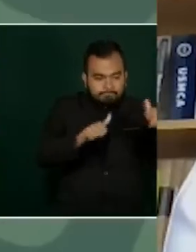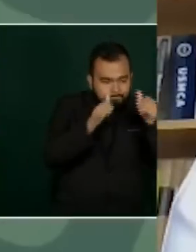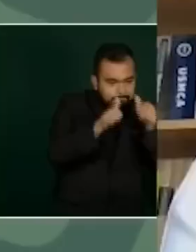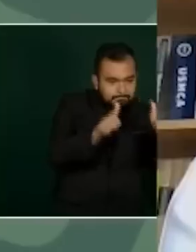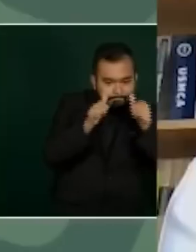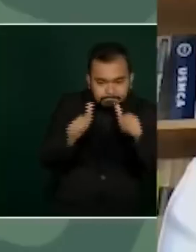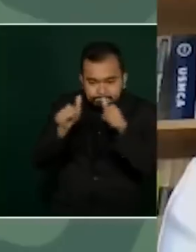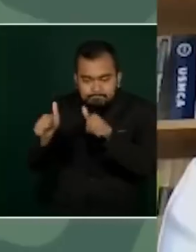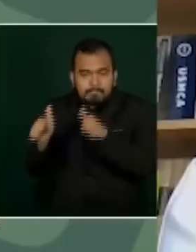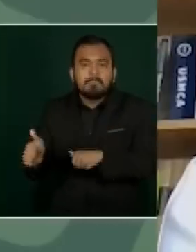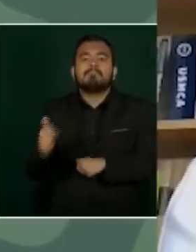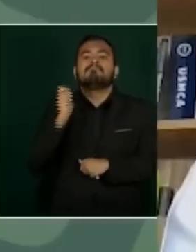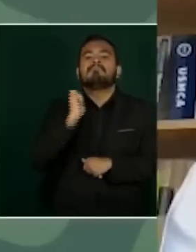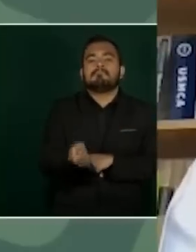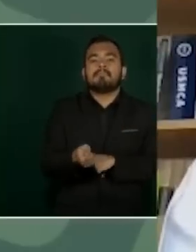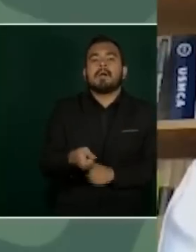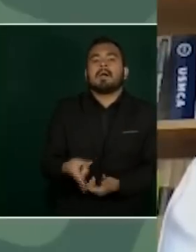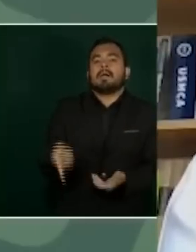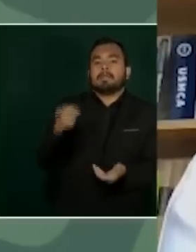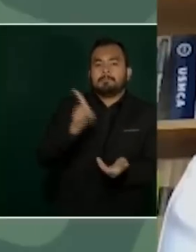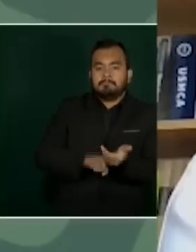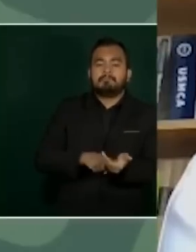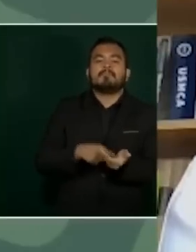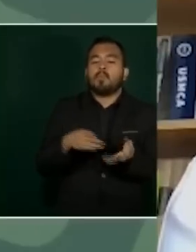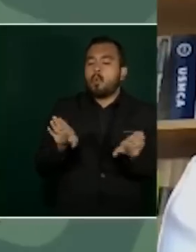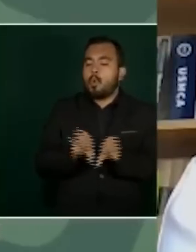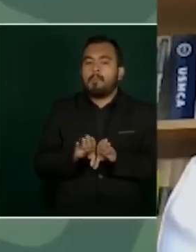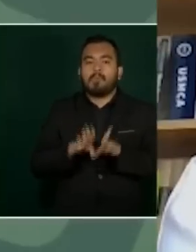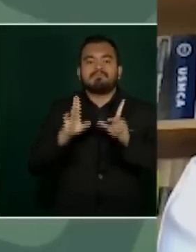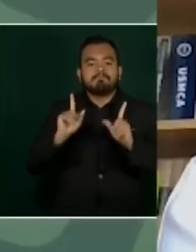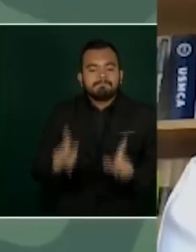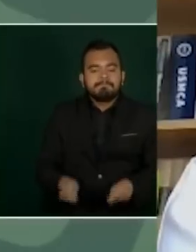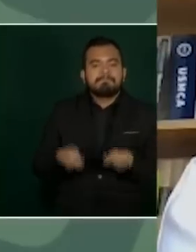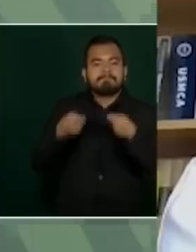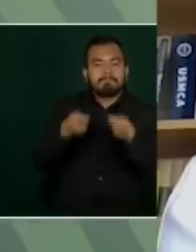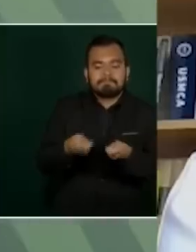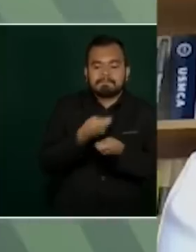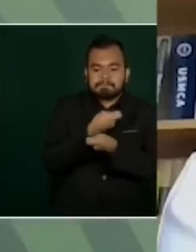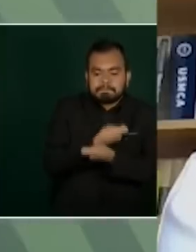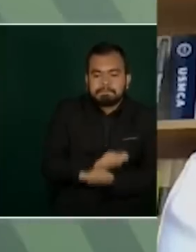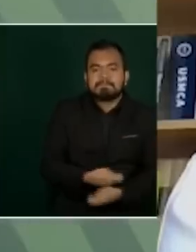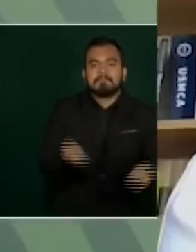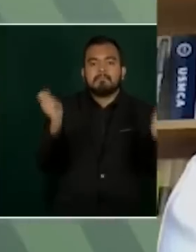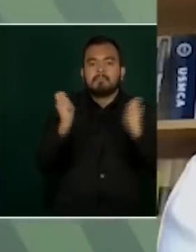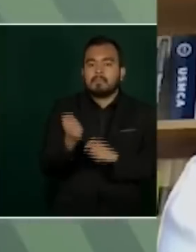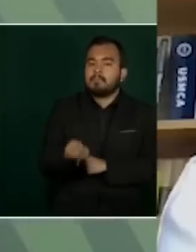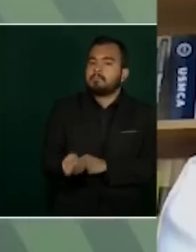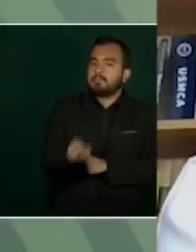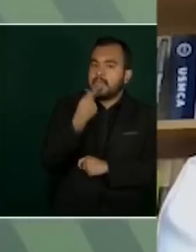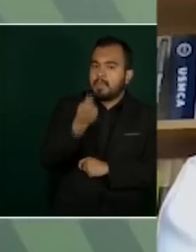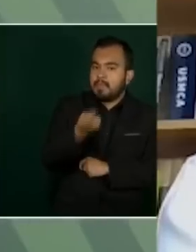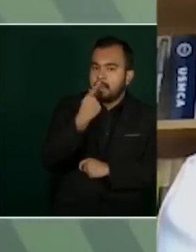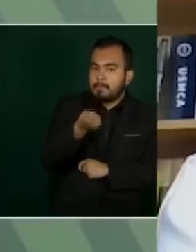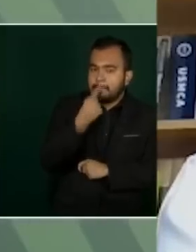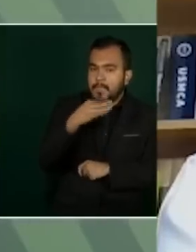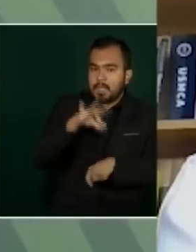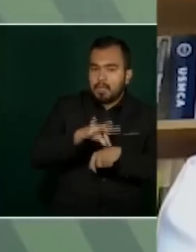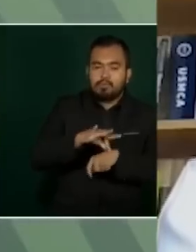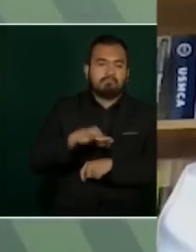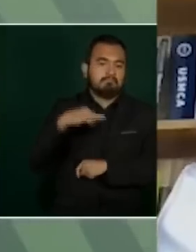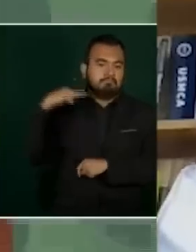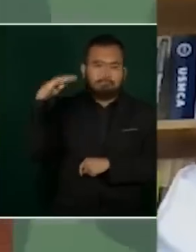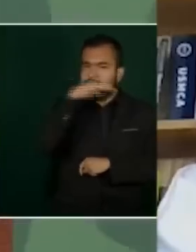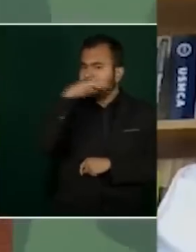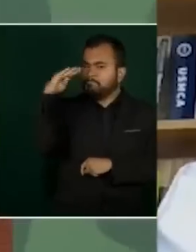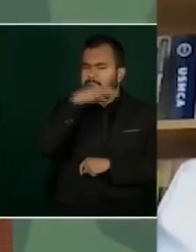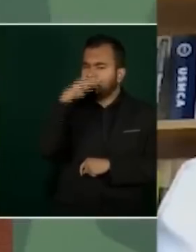acuerdos de este tipo que terminan vulnerando los derechos humanos de los migrantes, pues no necesariamente le da